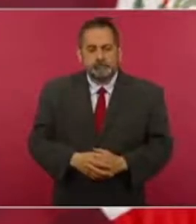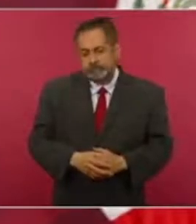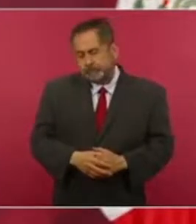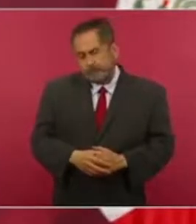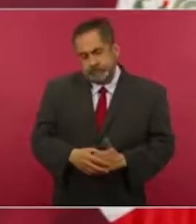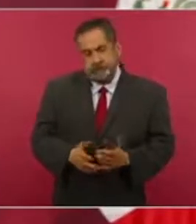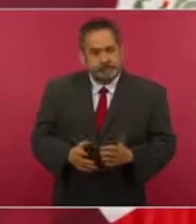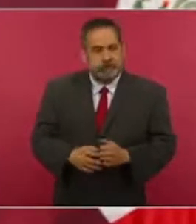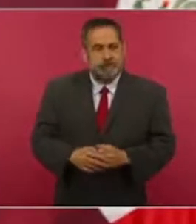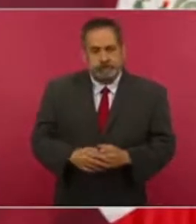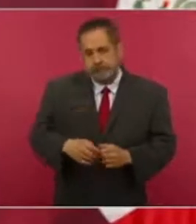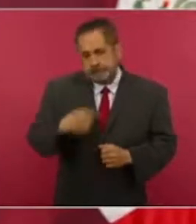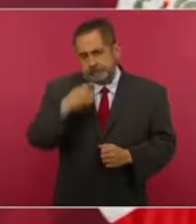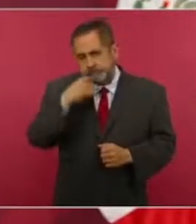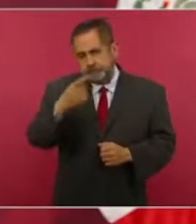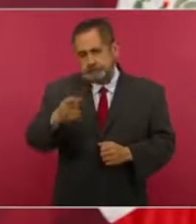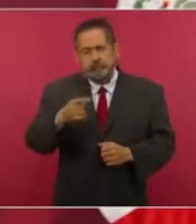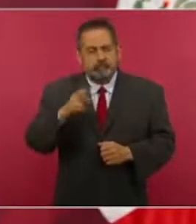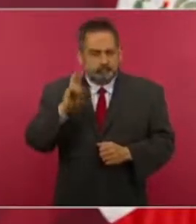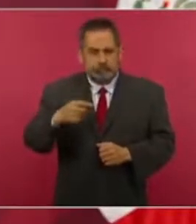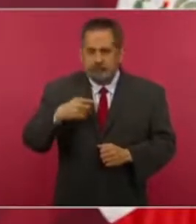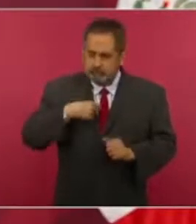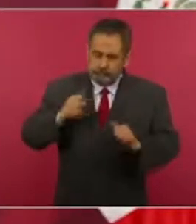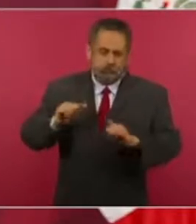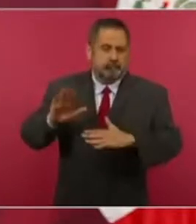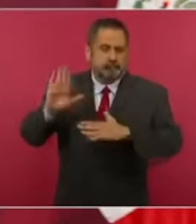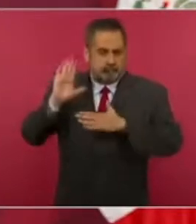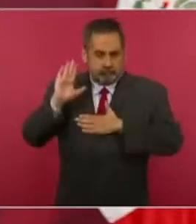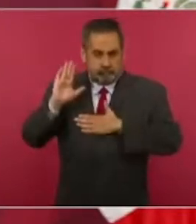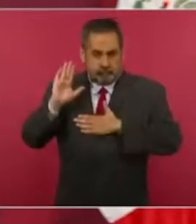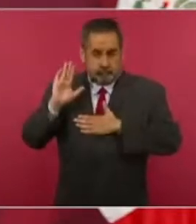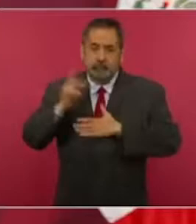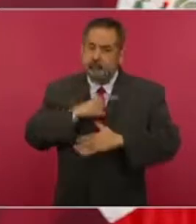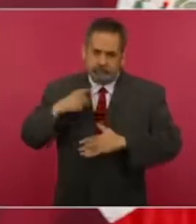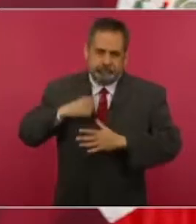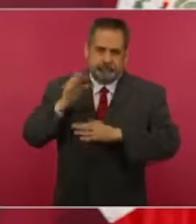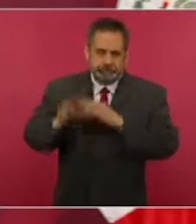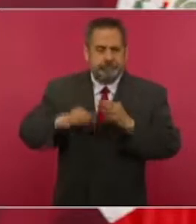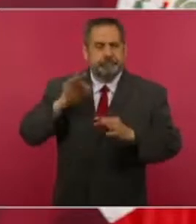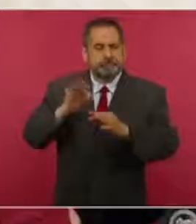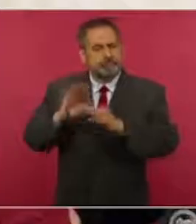que es un compromiso y los compromisos se cumplen.